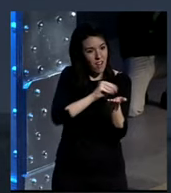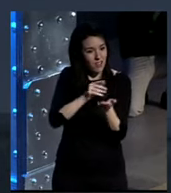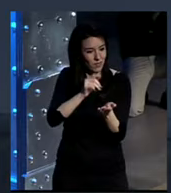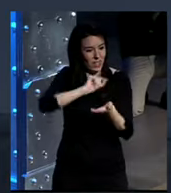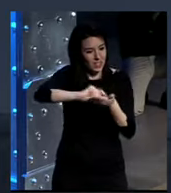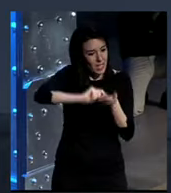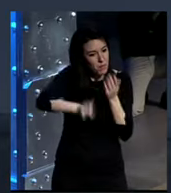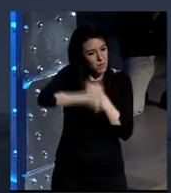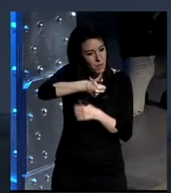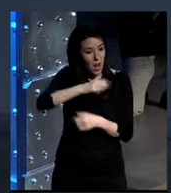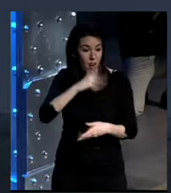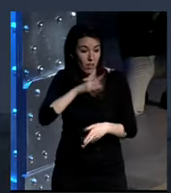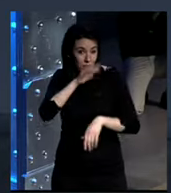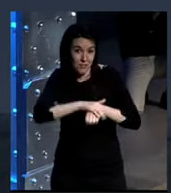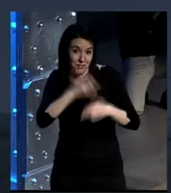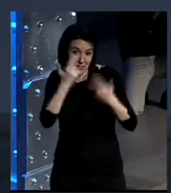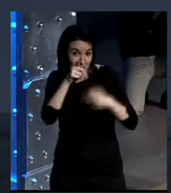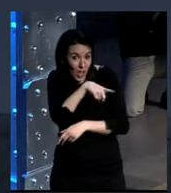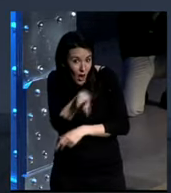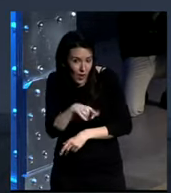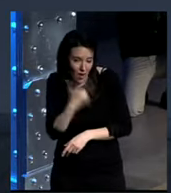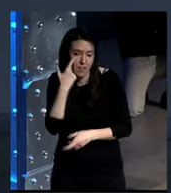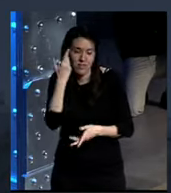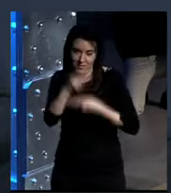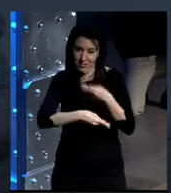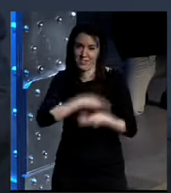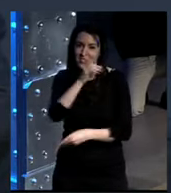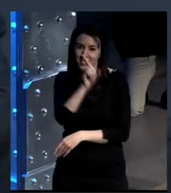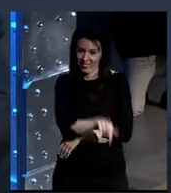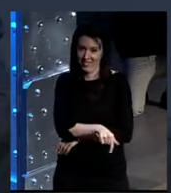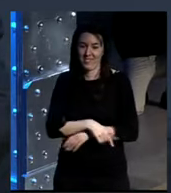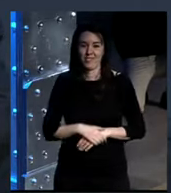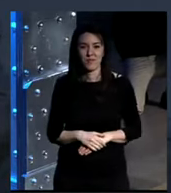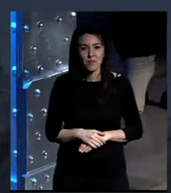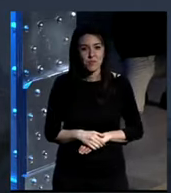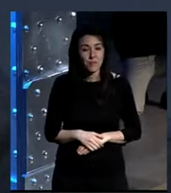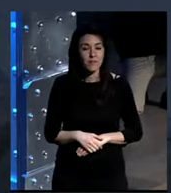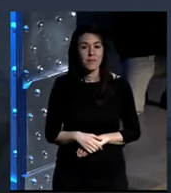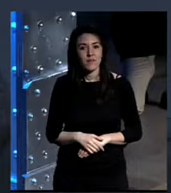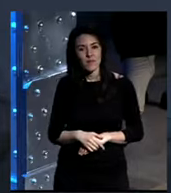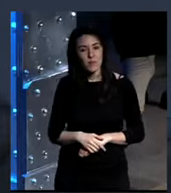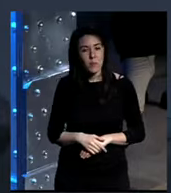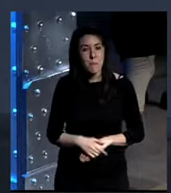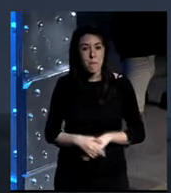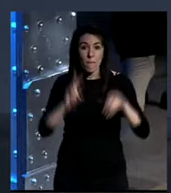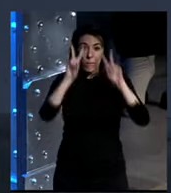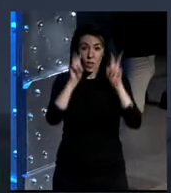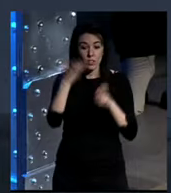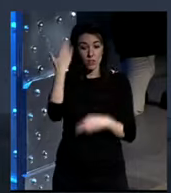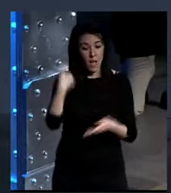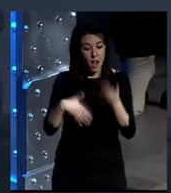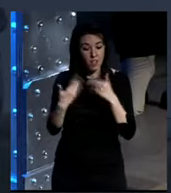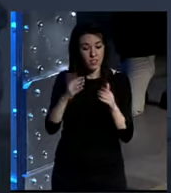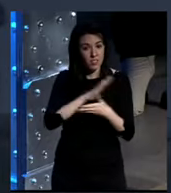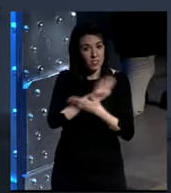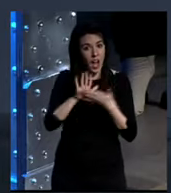más, y ahora lo hará, ¿verdad que sí, Javier? Lo hará. Hay un tema que habíamos tratado antes,